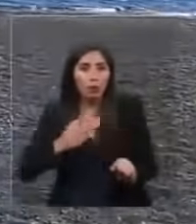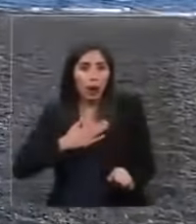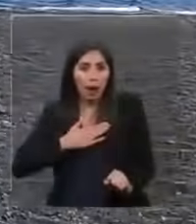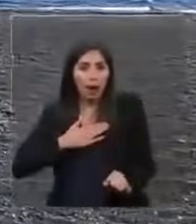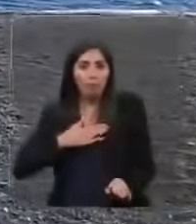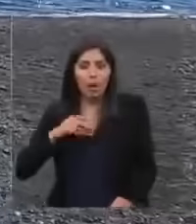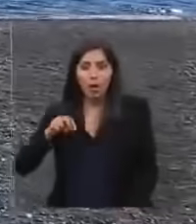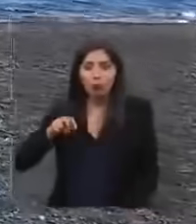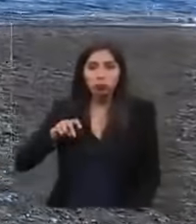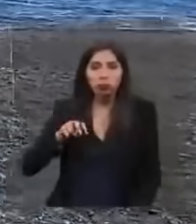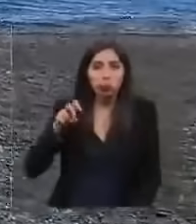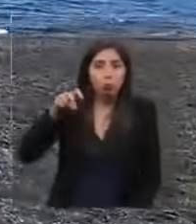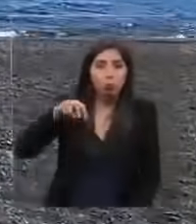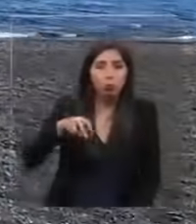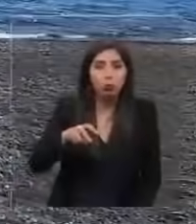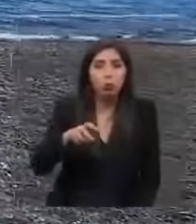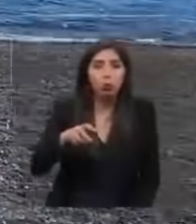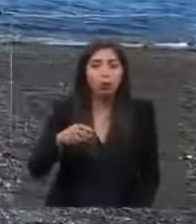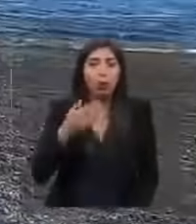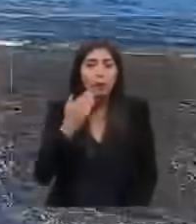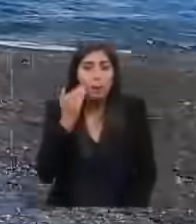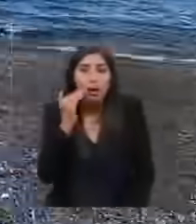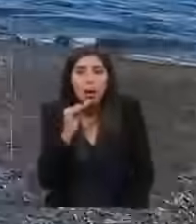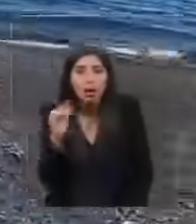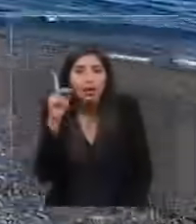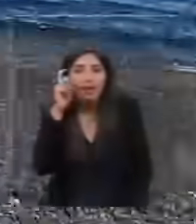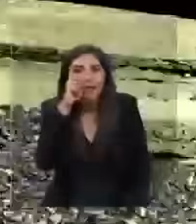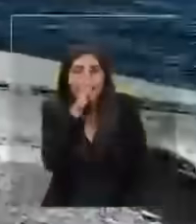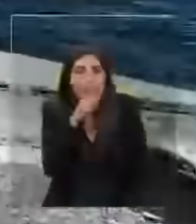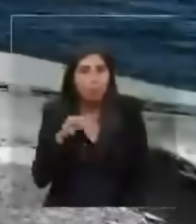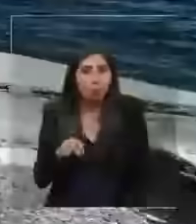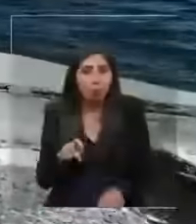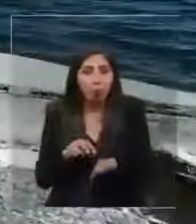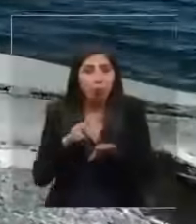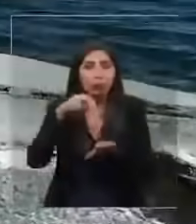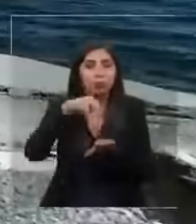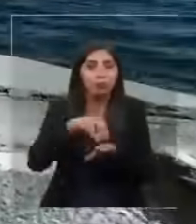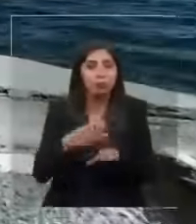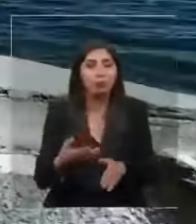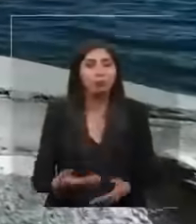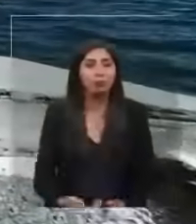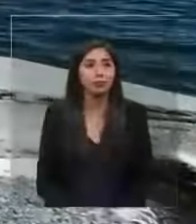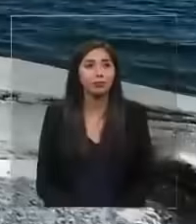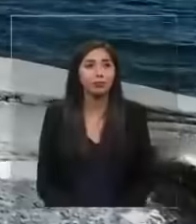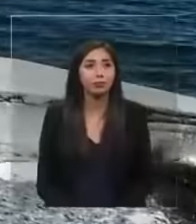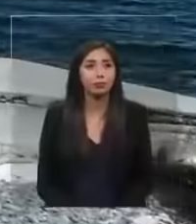tercera edad, o para un niño chico, subirse a este muelle.